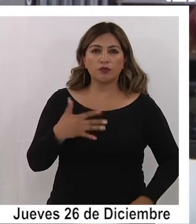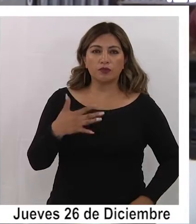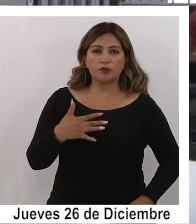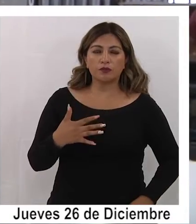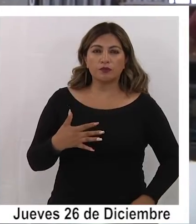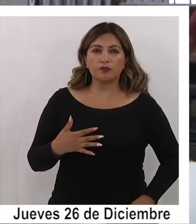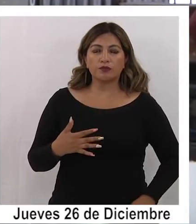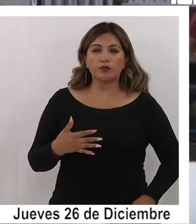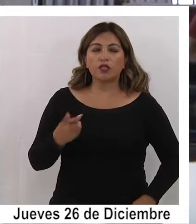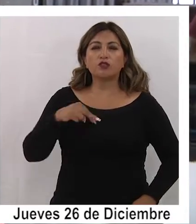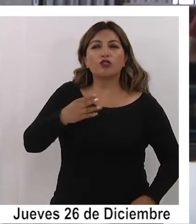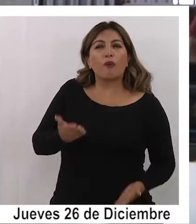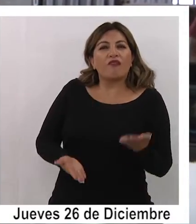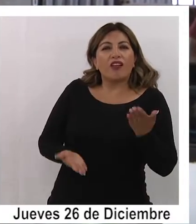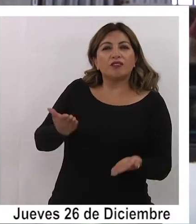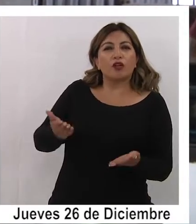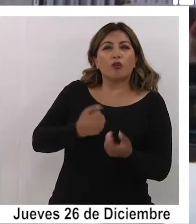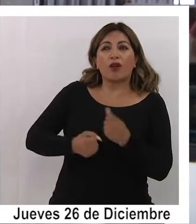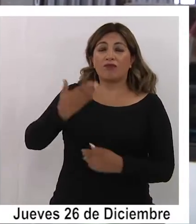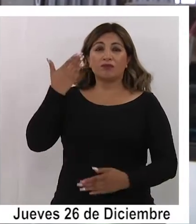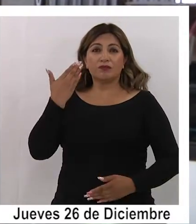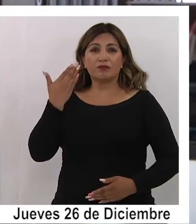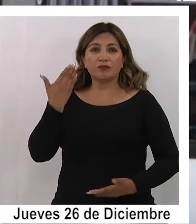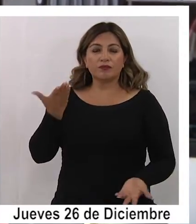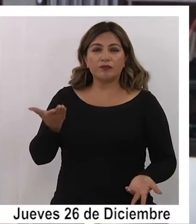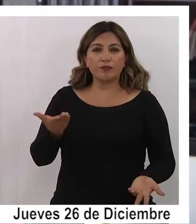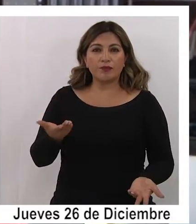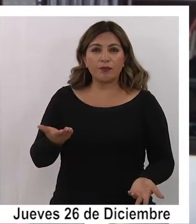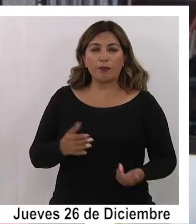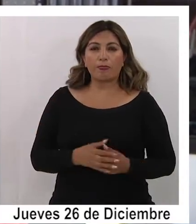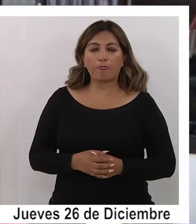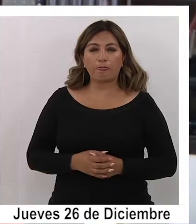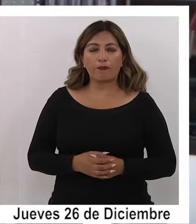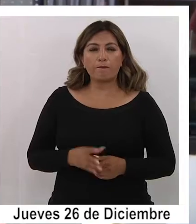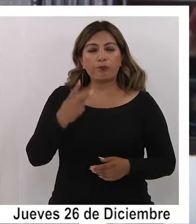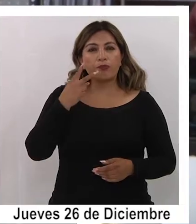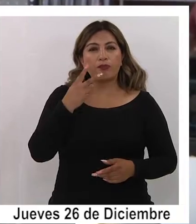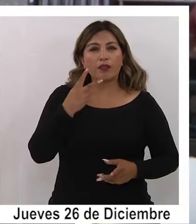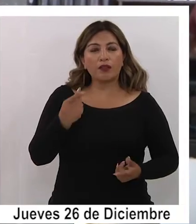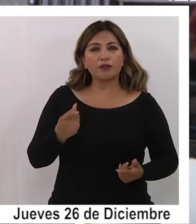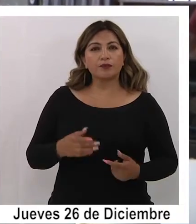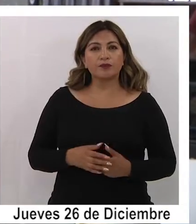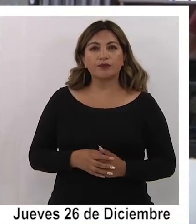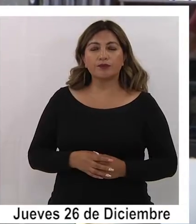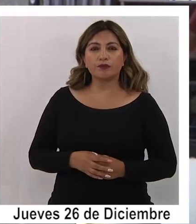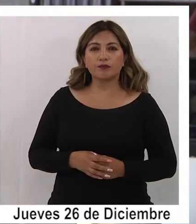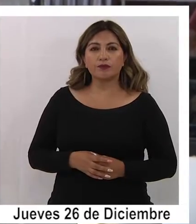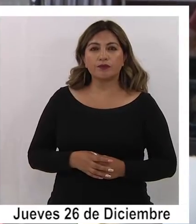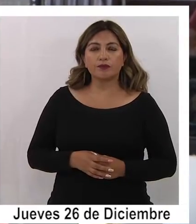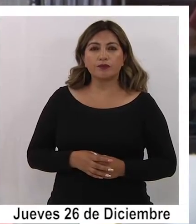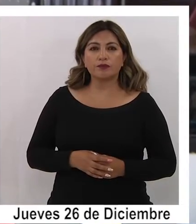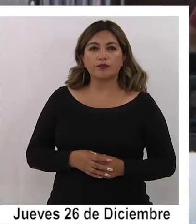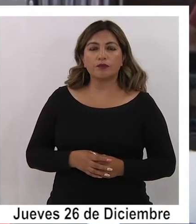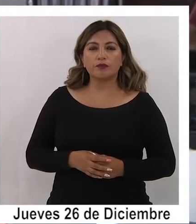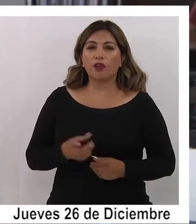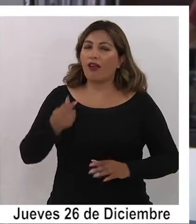toda fecha importante, pero si uno hace un balance comparado con los otros años, se ve como una